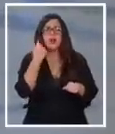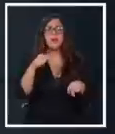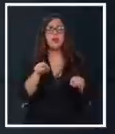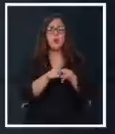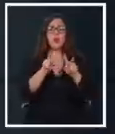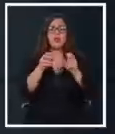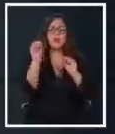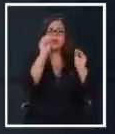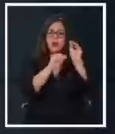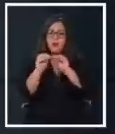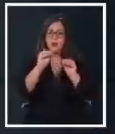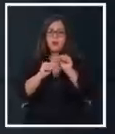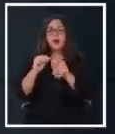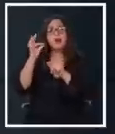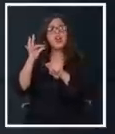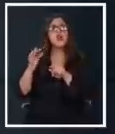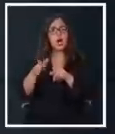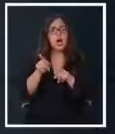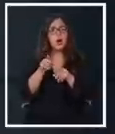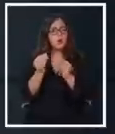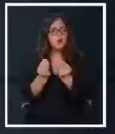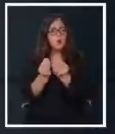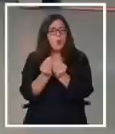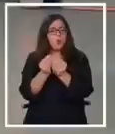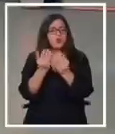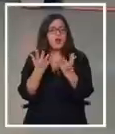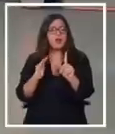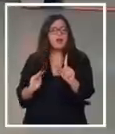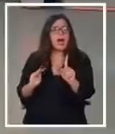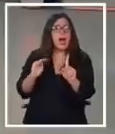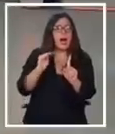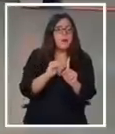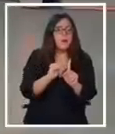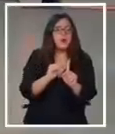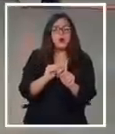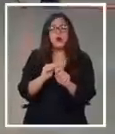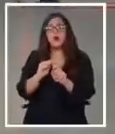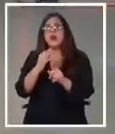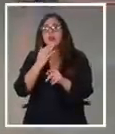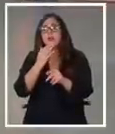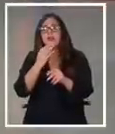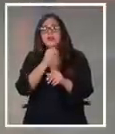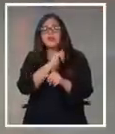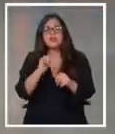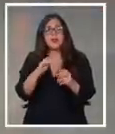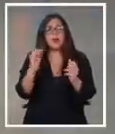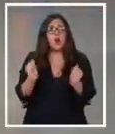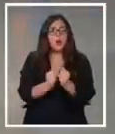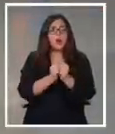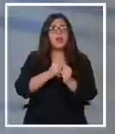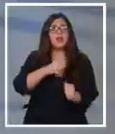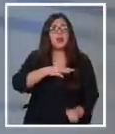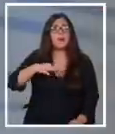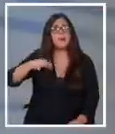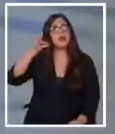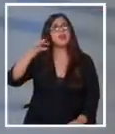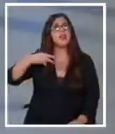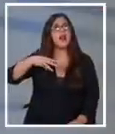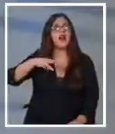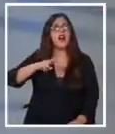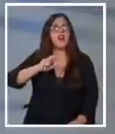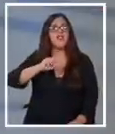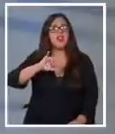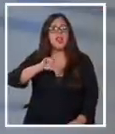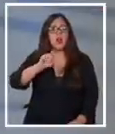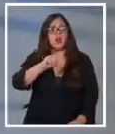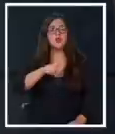flanqueada se le ve muy apoyada habla a ella y está siempre con la ministra vallejo ella fue la primera en araucanía y ahora es el ministro monsalve hay una